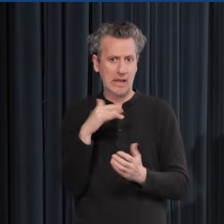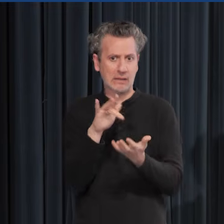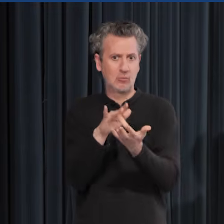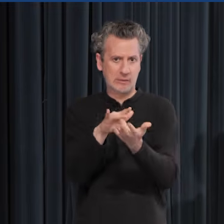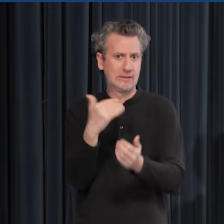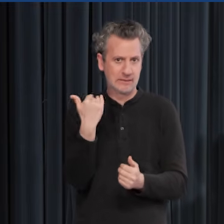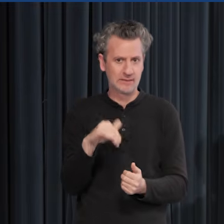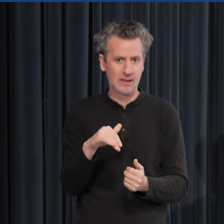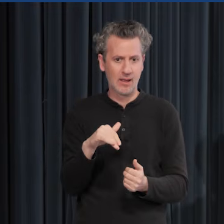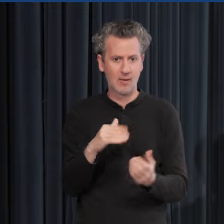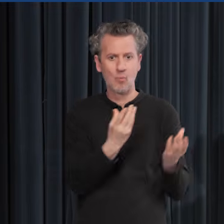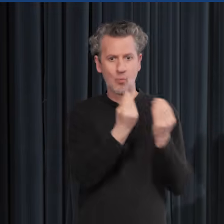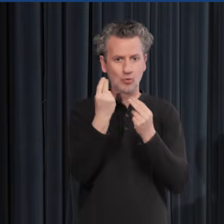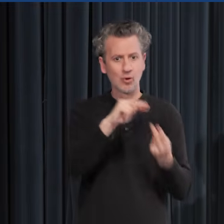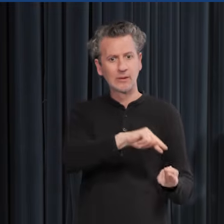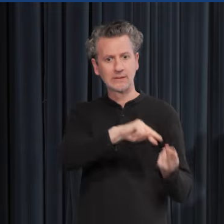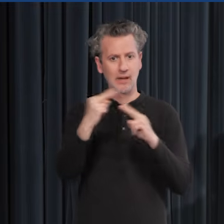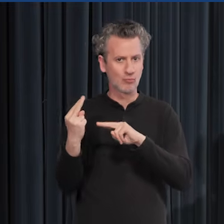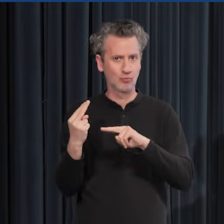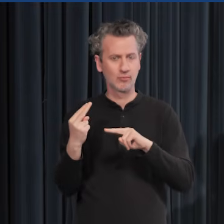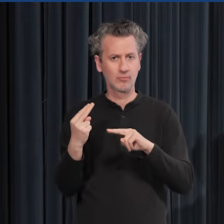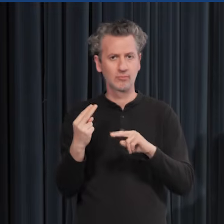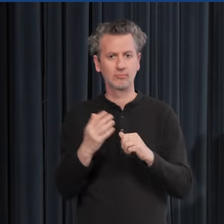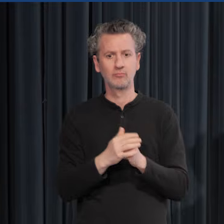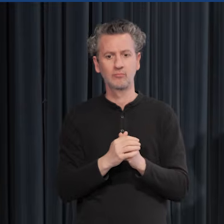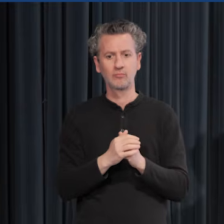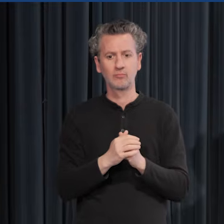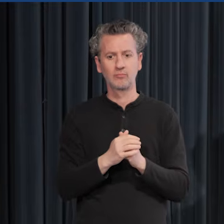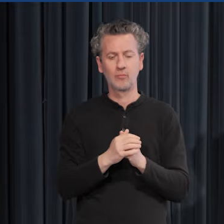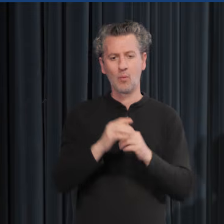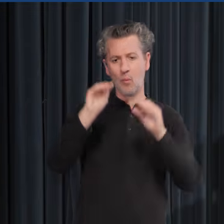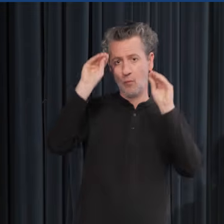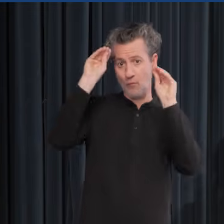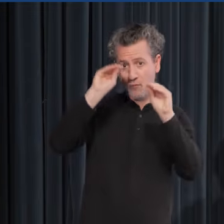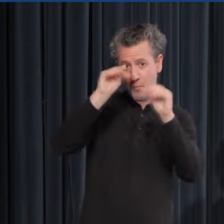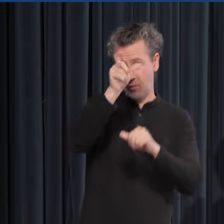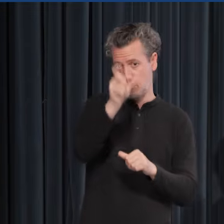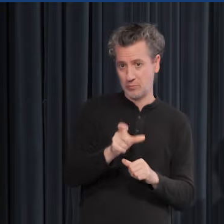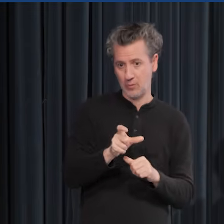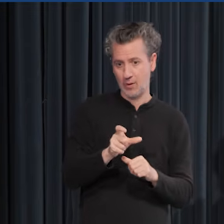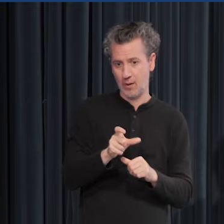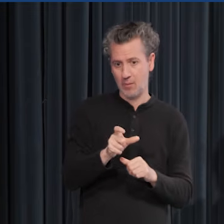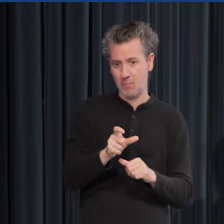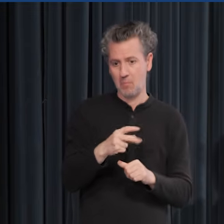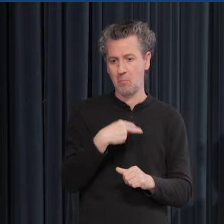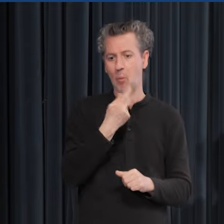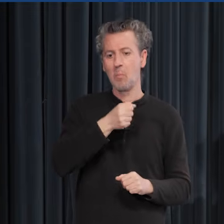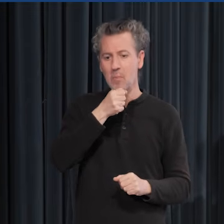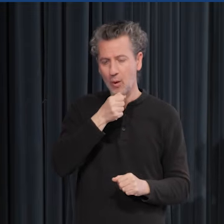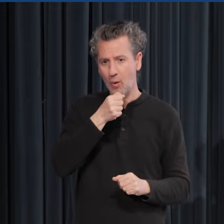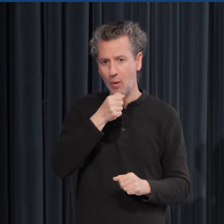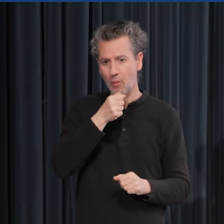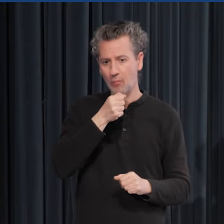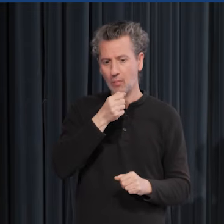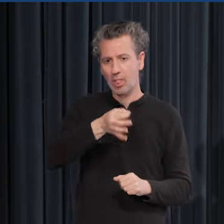decir, ya existen traductores simultáneos, es decir, un formador o una formadora con un micro y cada